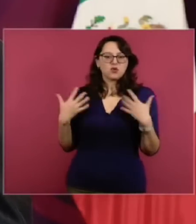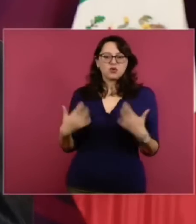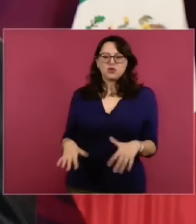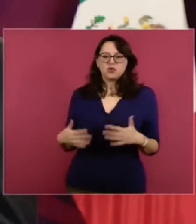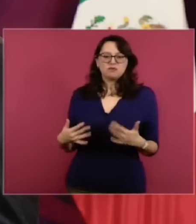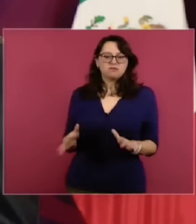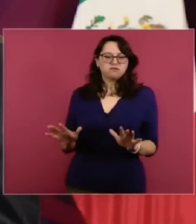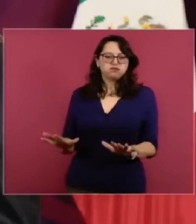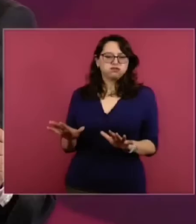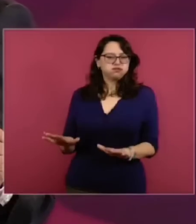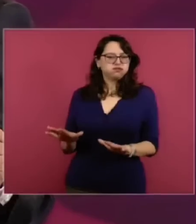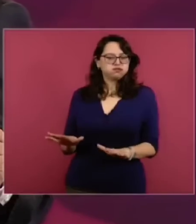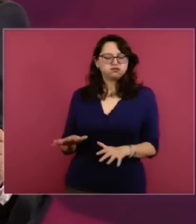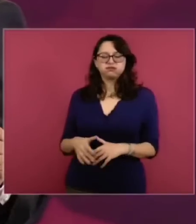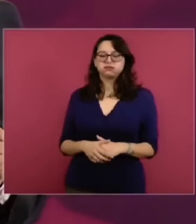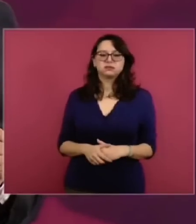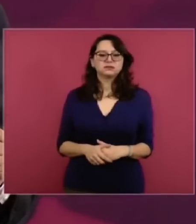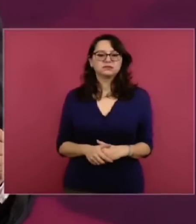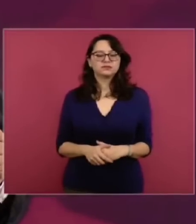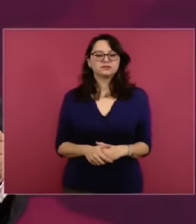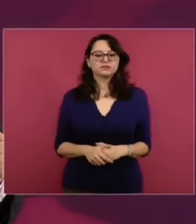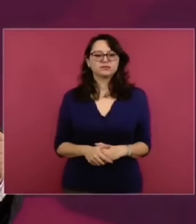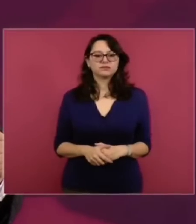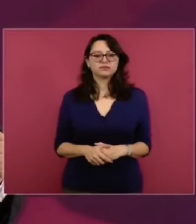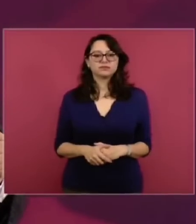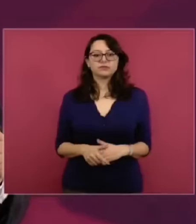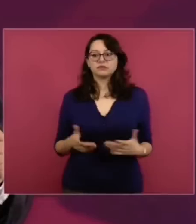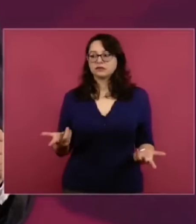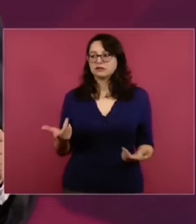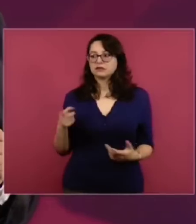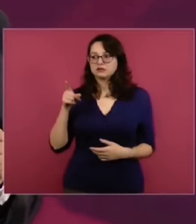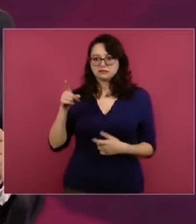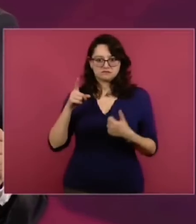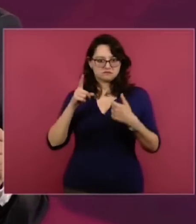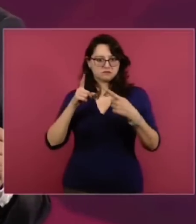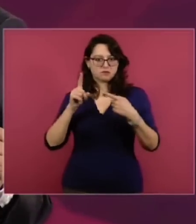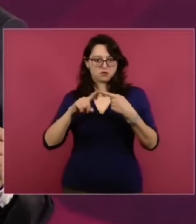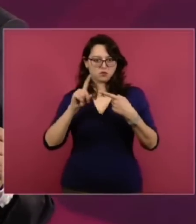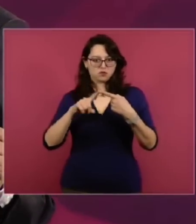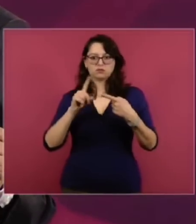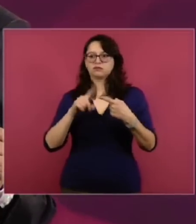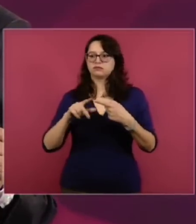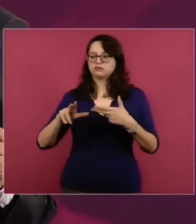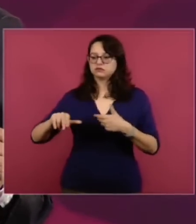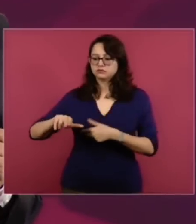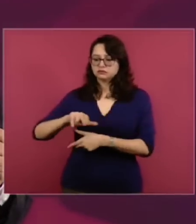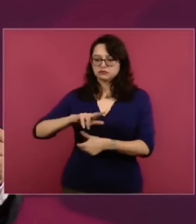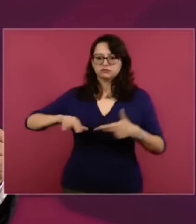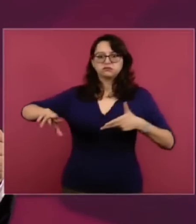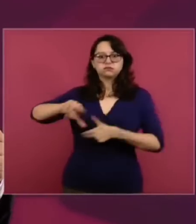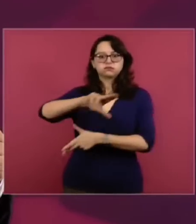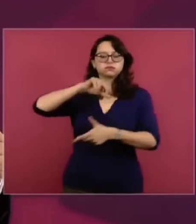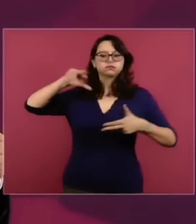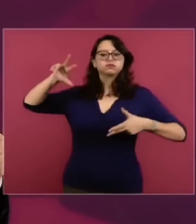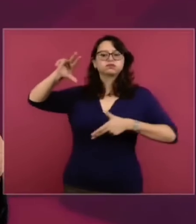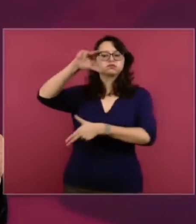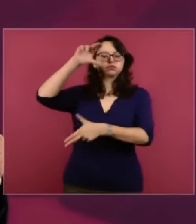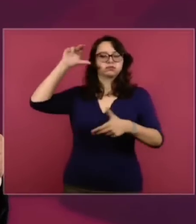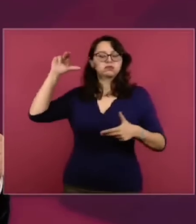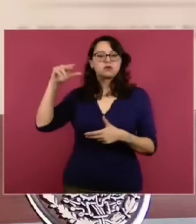no solo por la forma que fue Tom and fuerza en tan poco tiempo sino